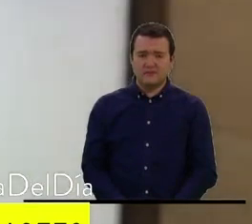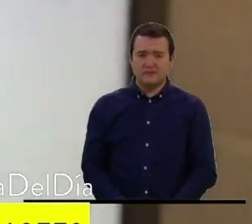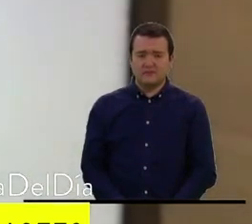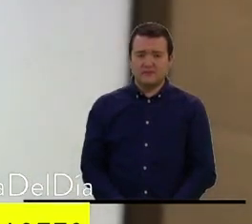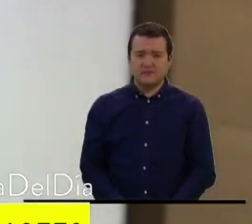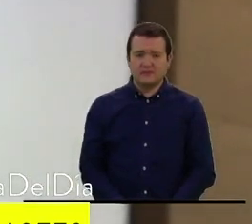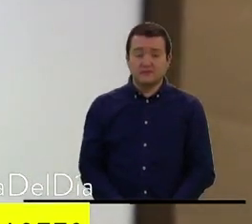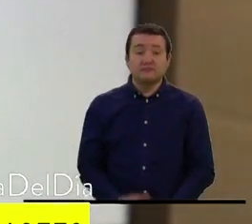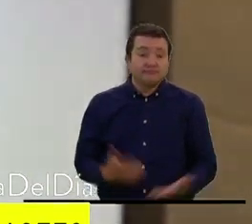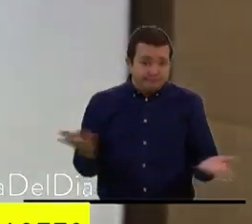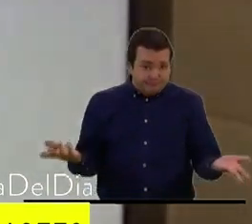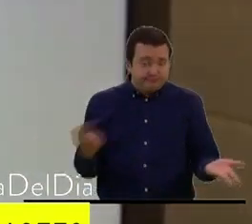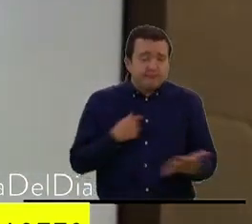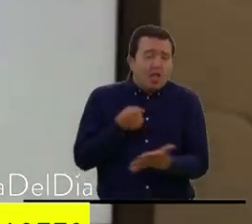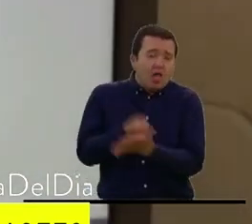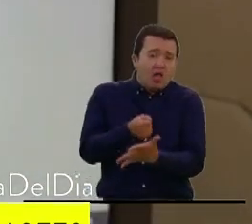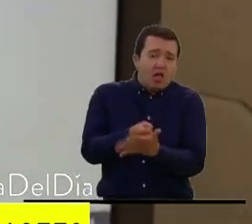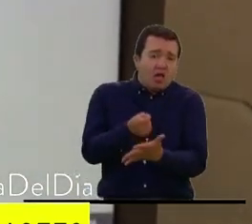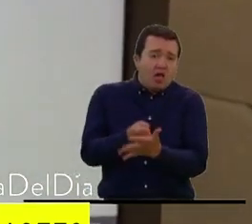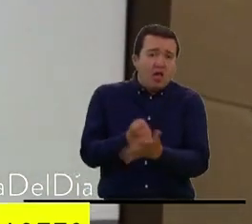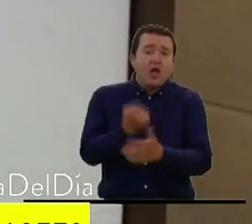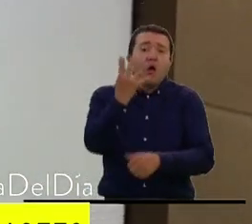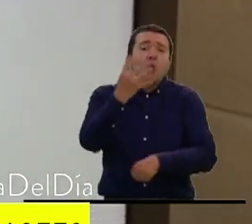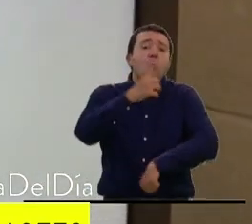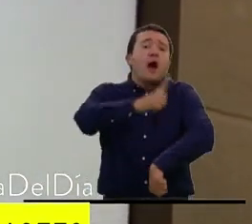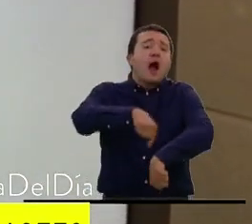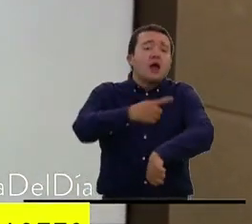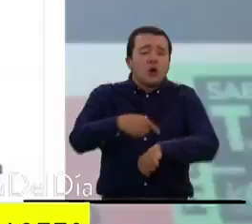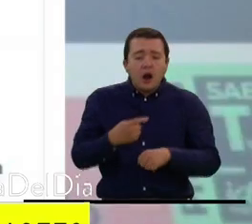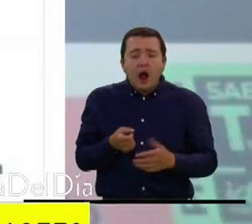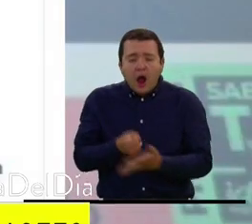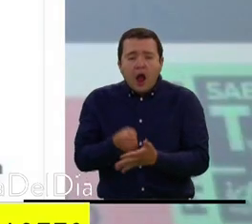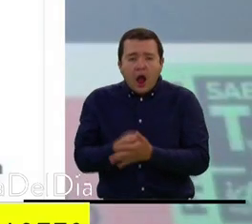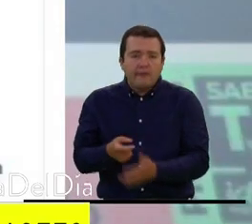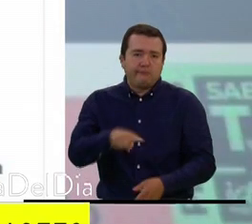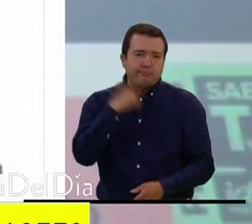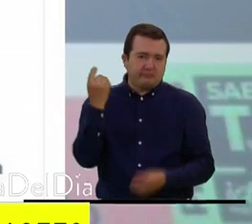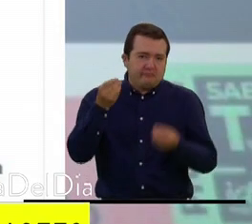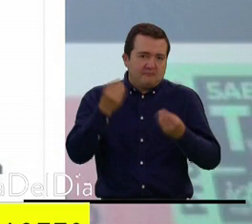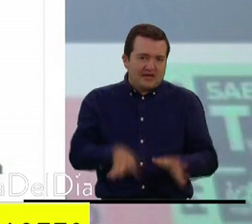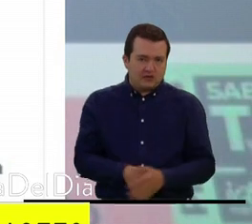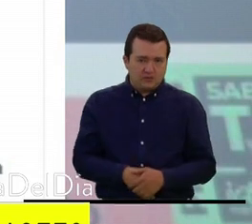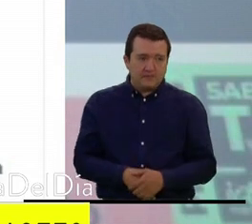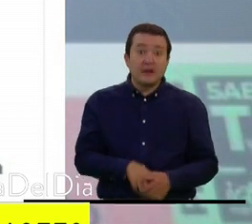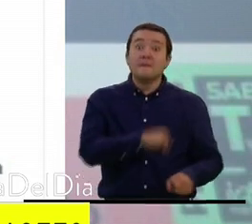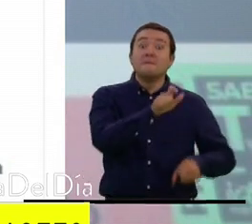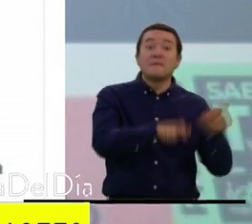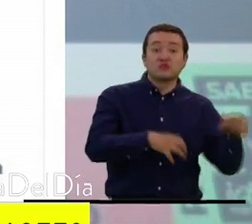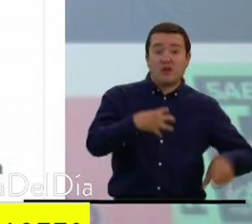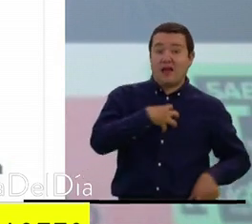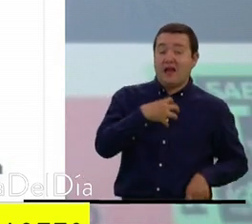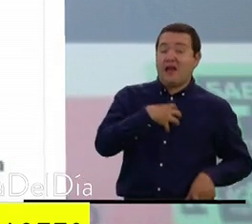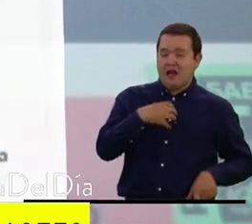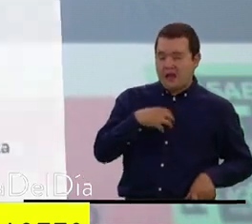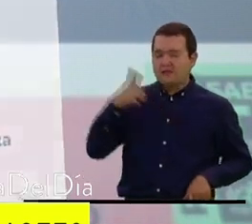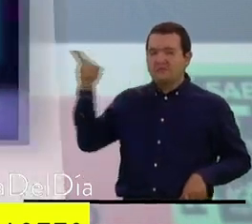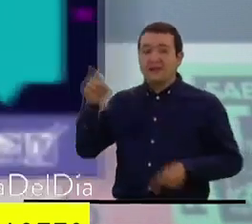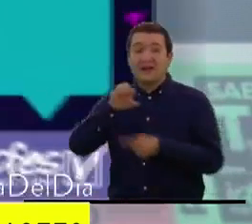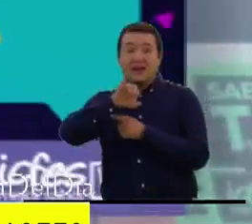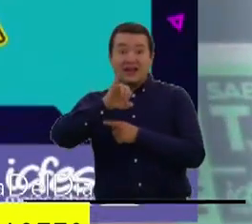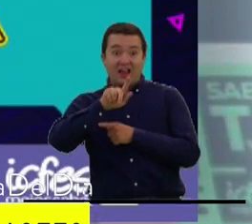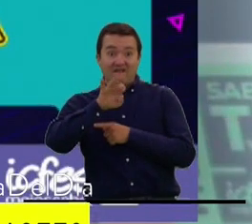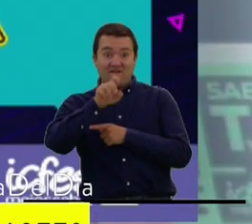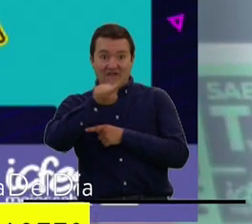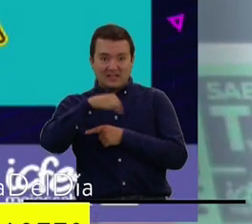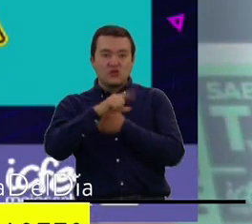casi cuatro horas perdidas en esta plataforma y no he podido hacer el ingreso en vista de las quejas de los usuarios el icfes anunció a través de su cuenta de